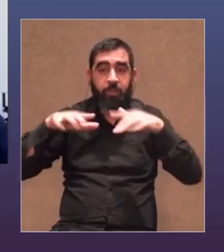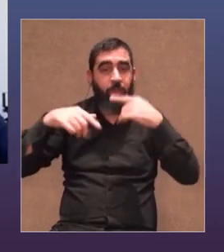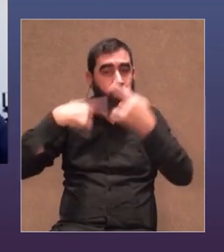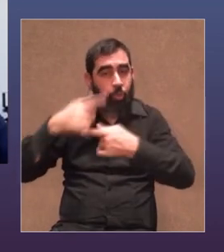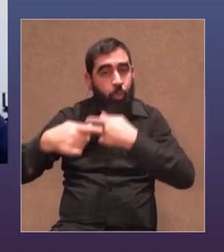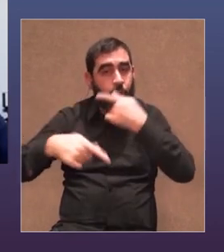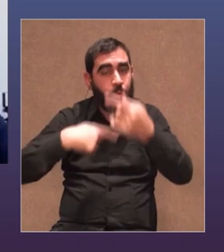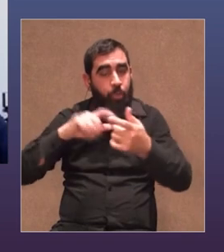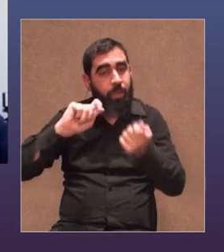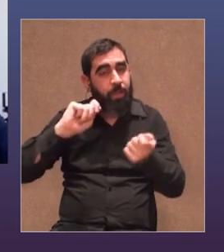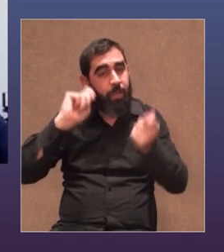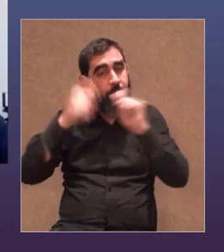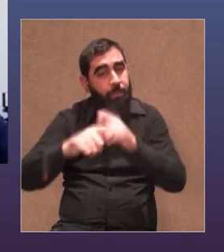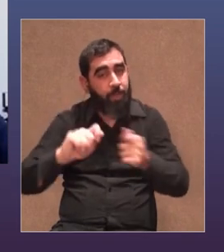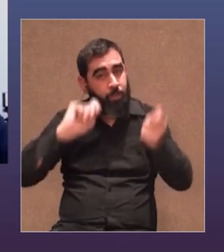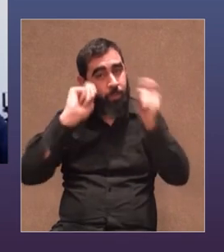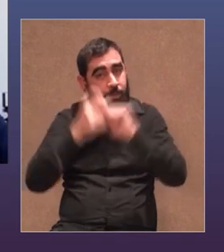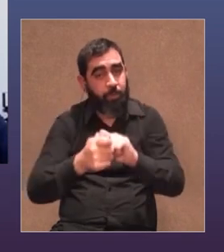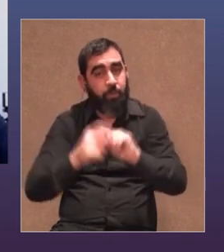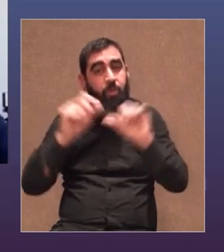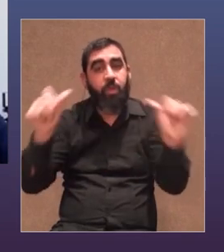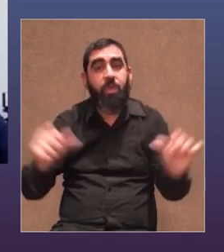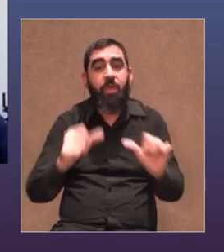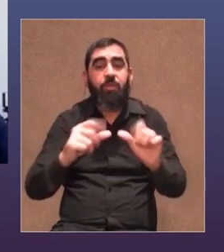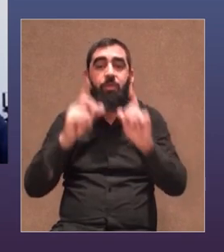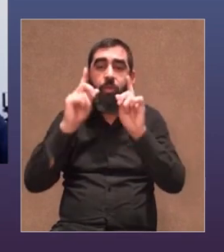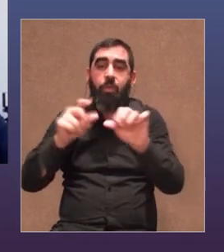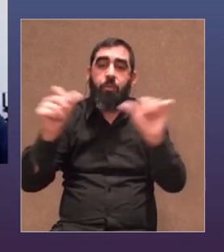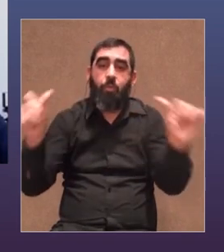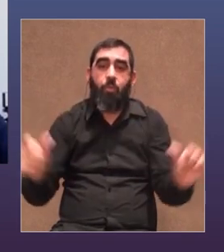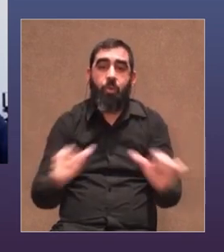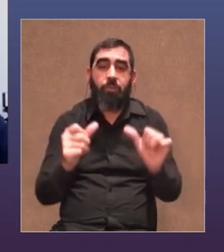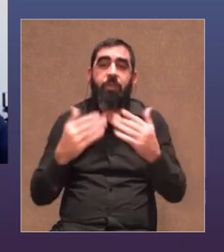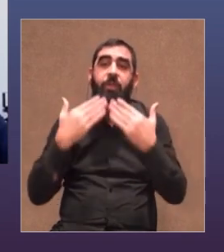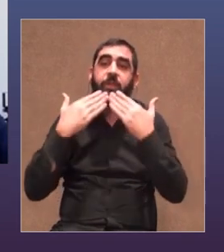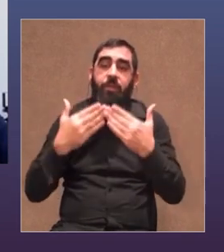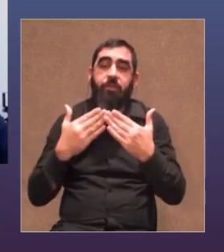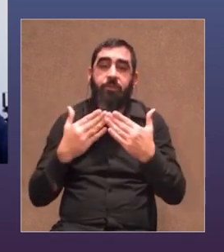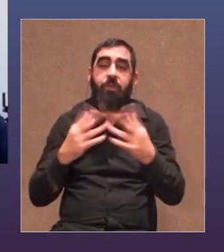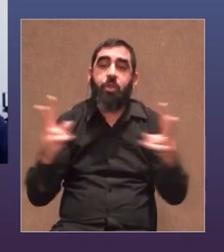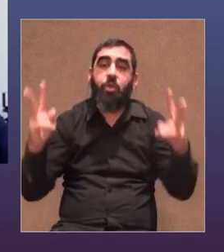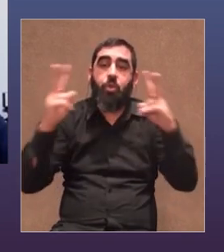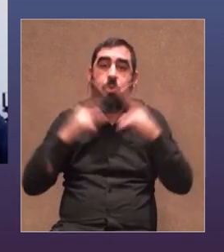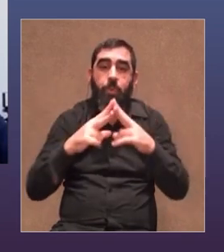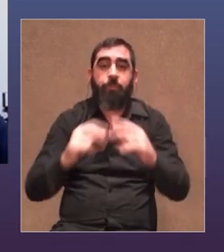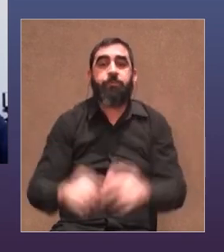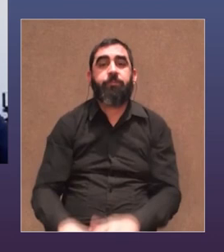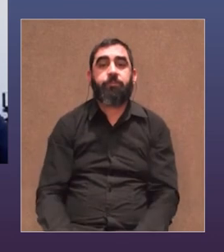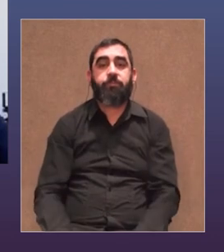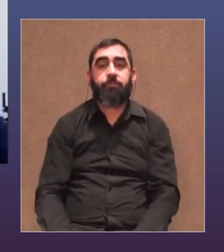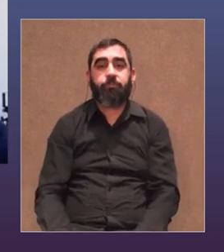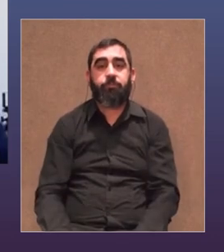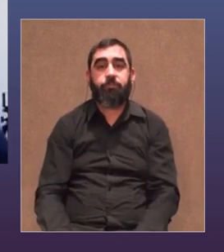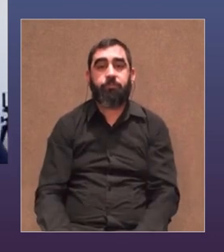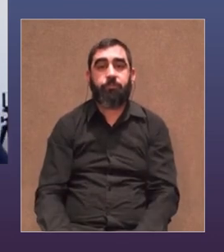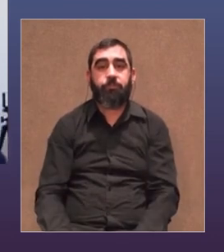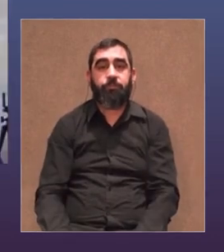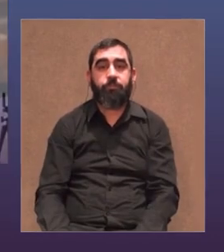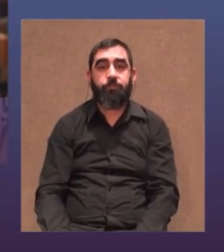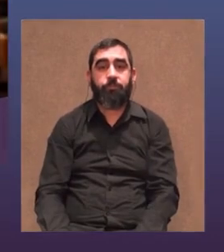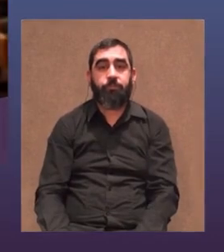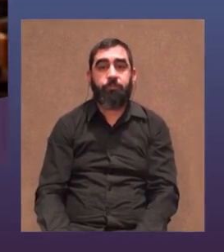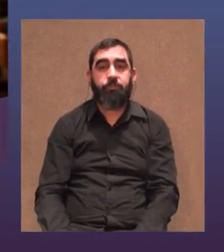a seguir transformando y a seguir haciendo lo que tenemos que hacer. Gracias, y nos vemos pronto. Gracias a ti.